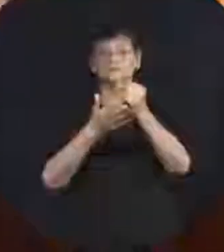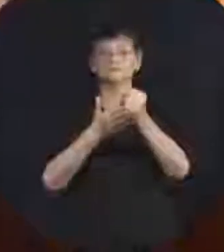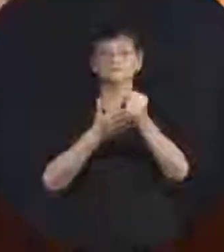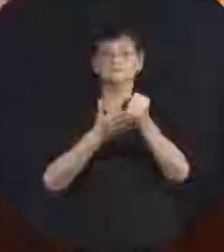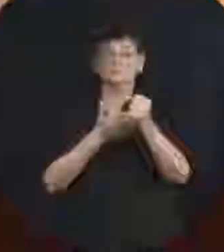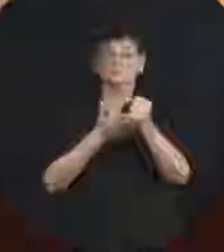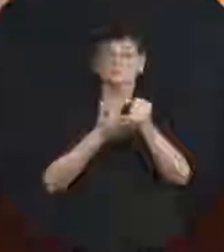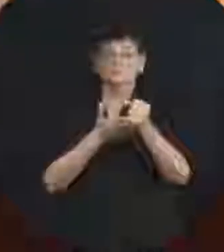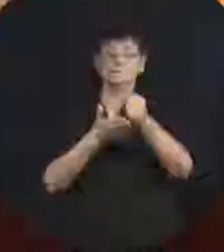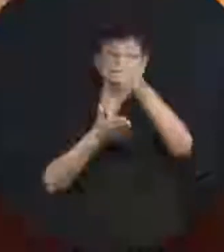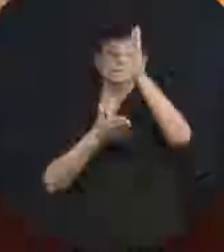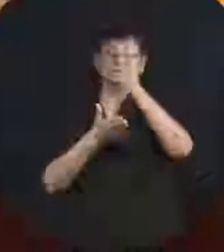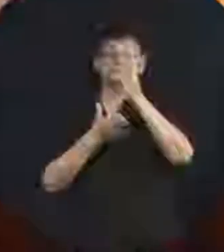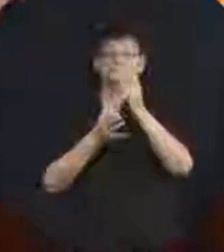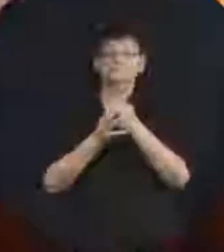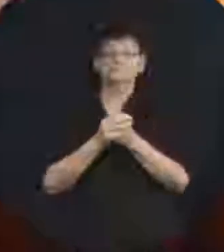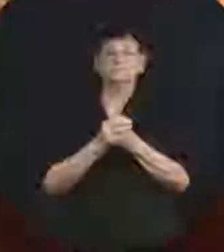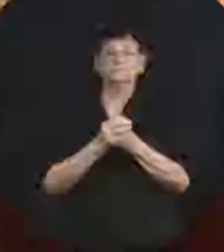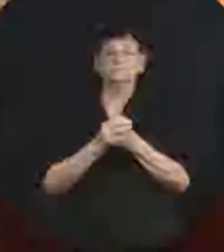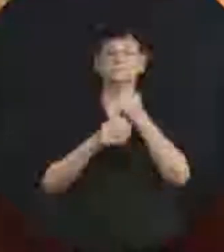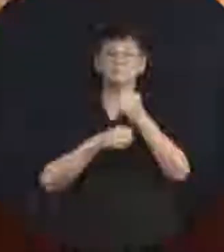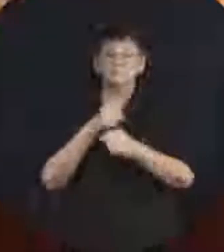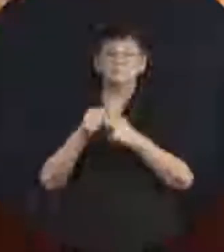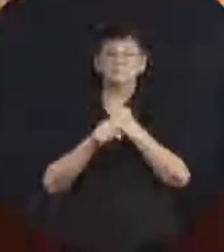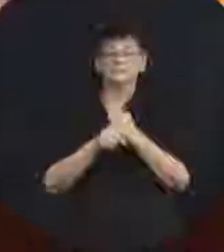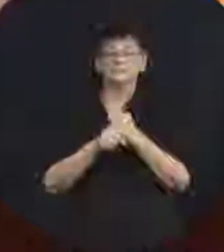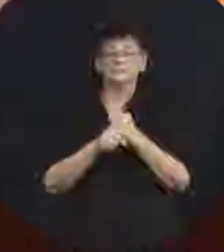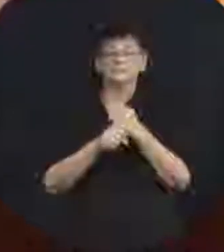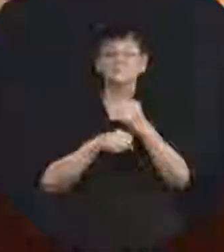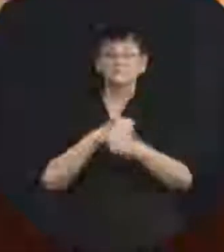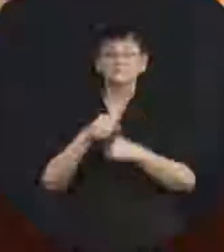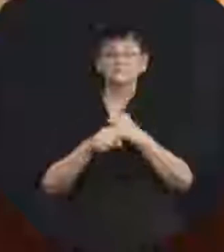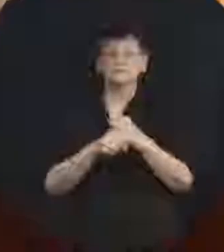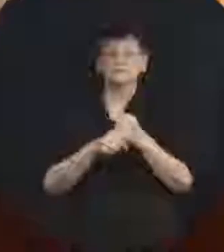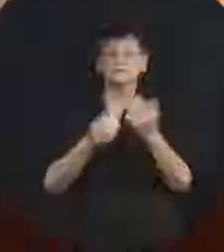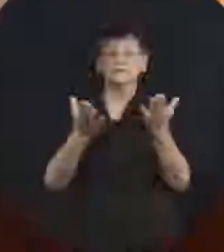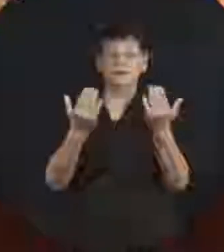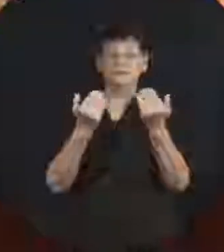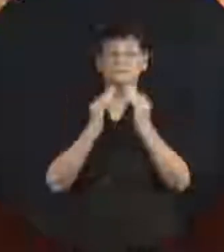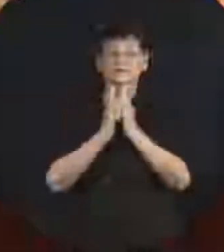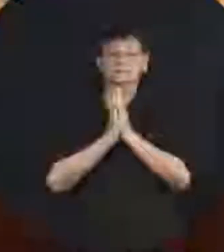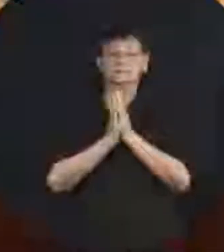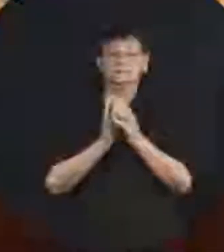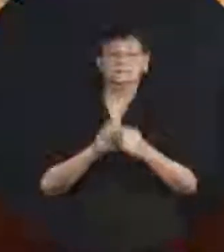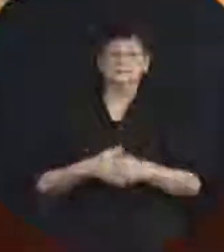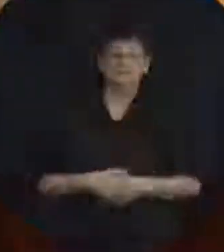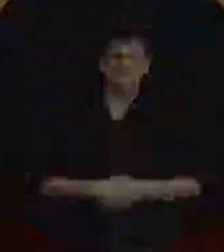Espíritu Santo y es Dios, por los siglos de los siglos.